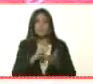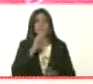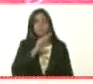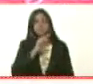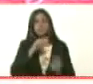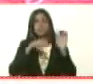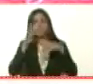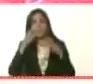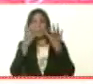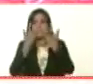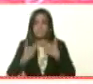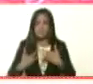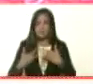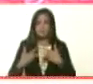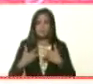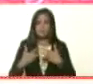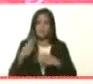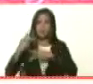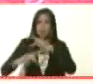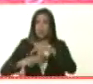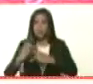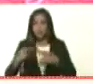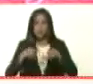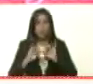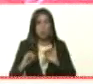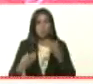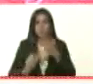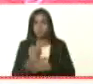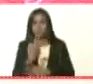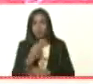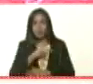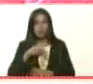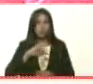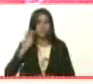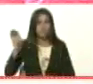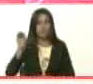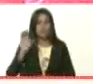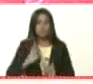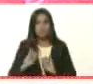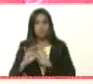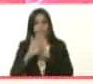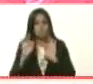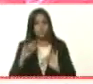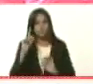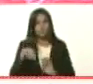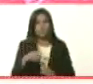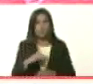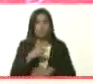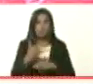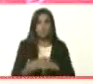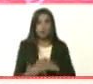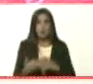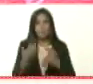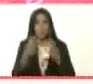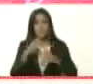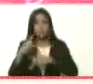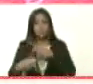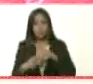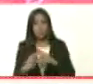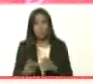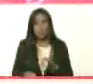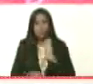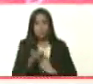1.119 empresas que producen lo fundamental para nuestro país. Estamos diciendo que el plan productivo es vital